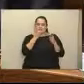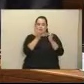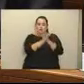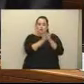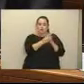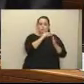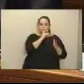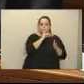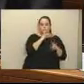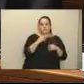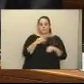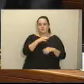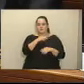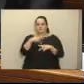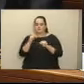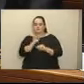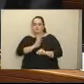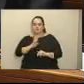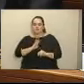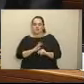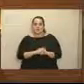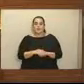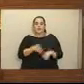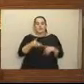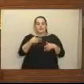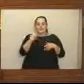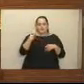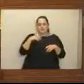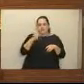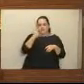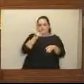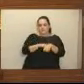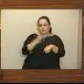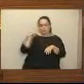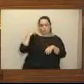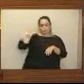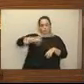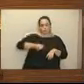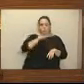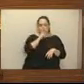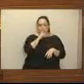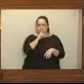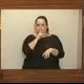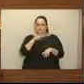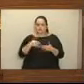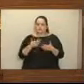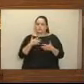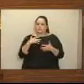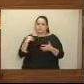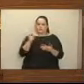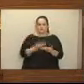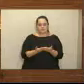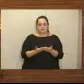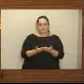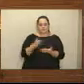en Asturias ha habido demasiados silencios durante demasiado tiempo. Por lo tanto, si usted quiere encender la luz hasta las últimas esquinas de